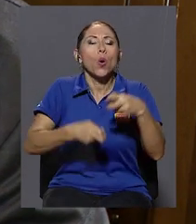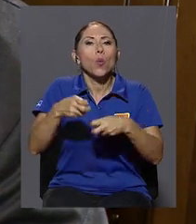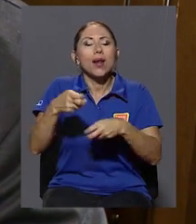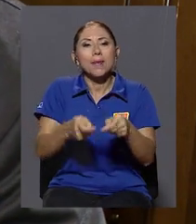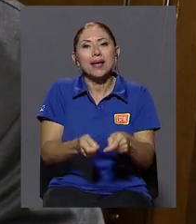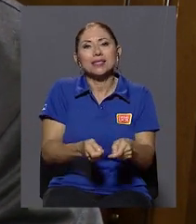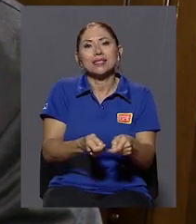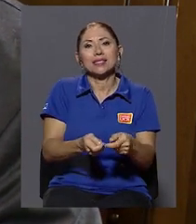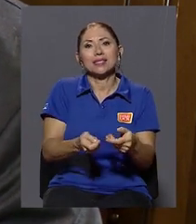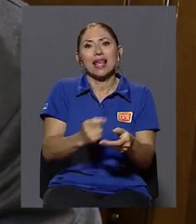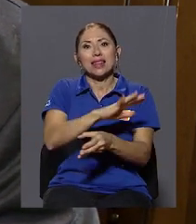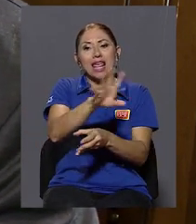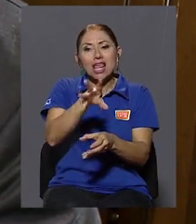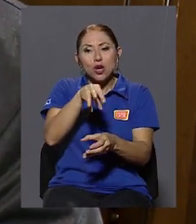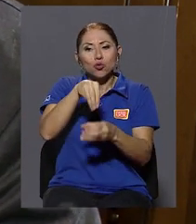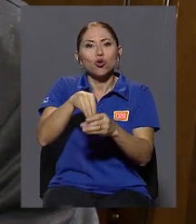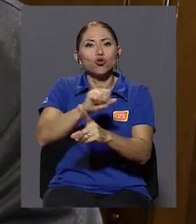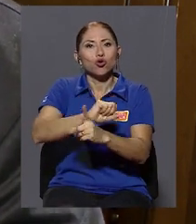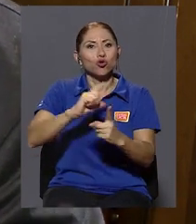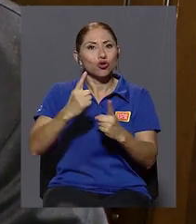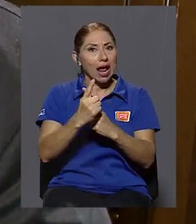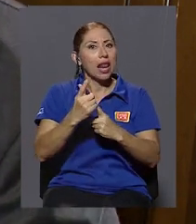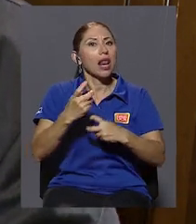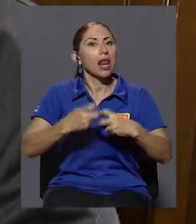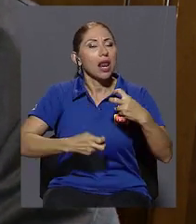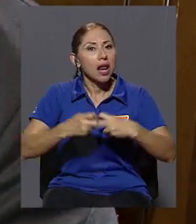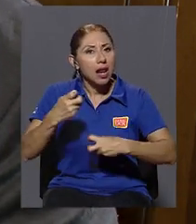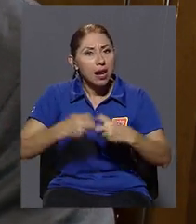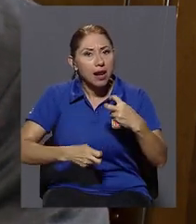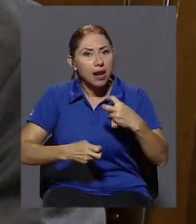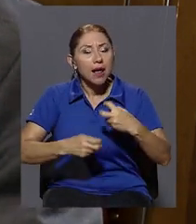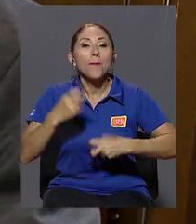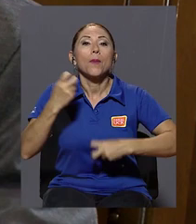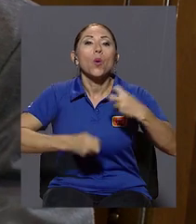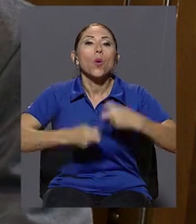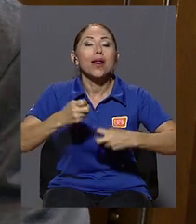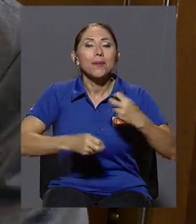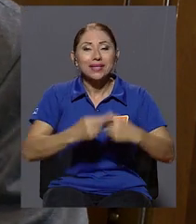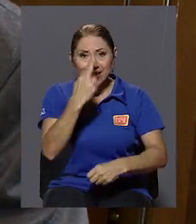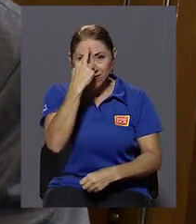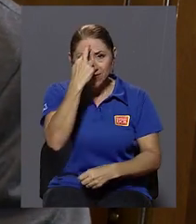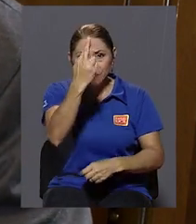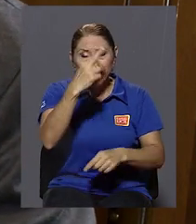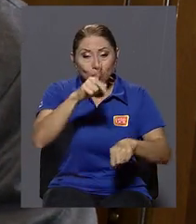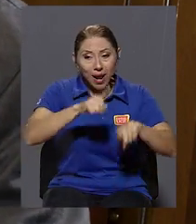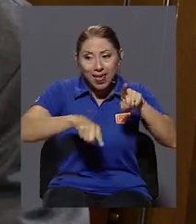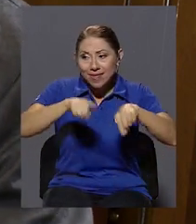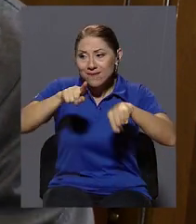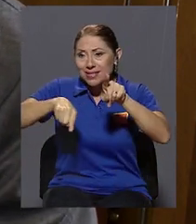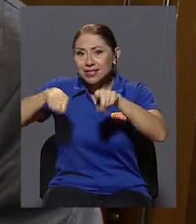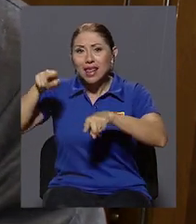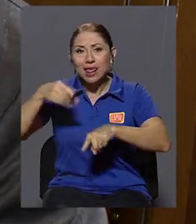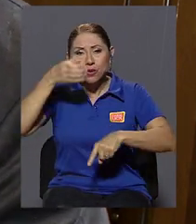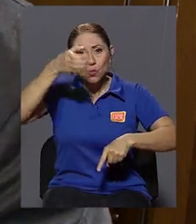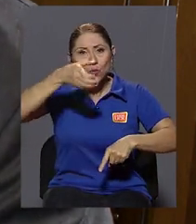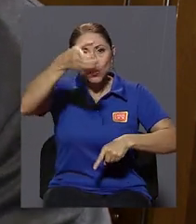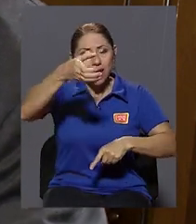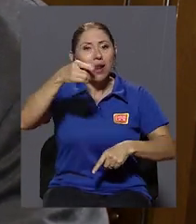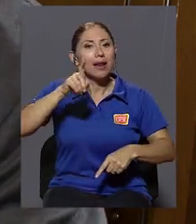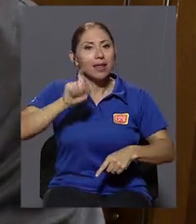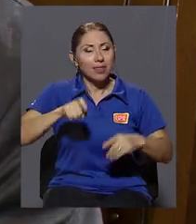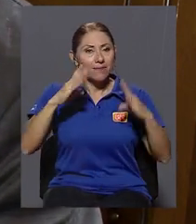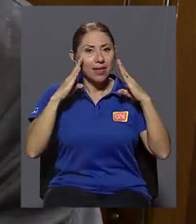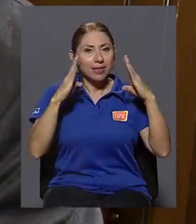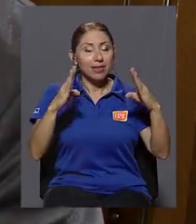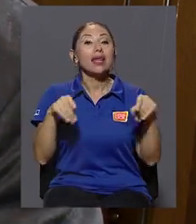inclusión social que tenemos que atender, los grandes problemas de respeto a la diversidad cultural que tenemos que atender